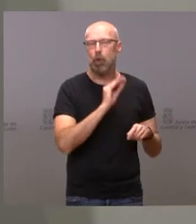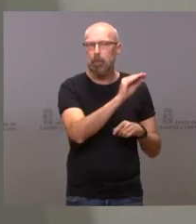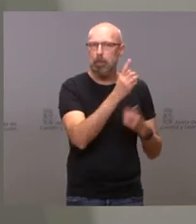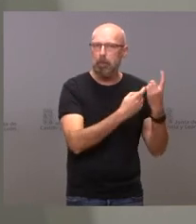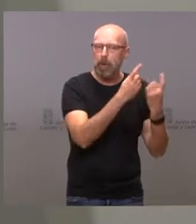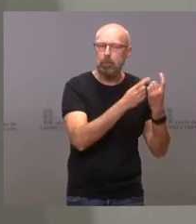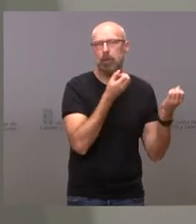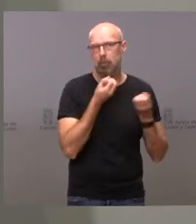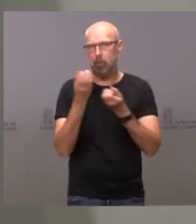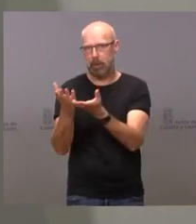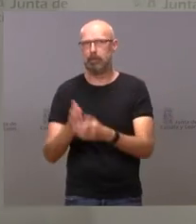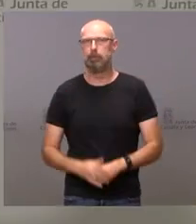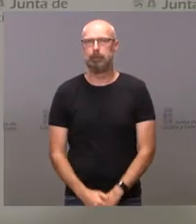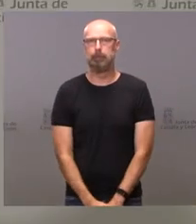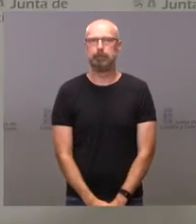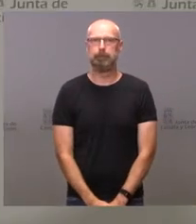información si la tenemos.